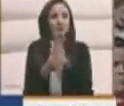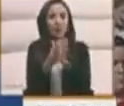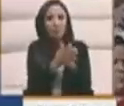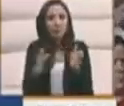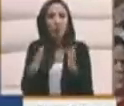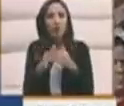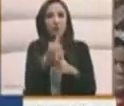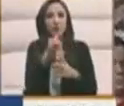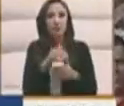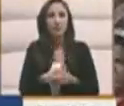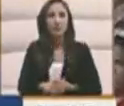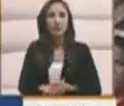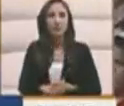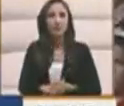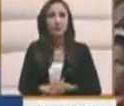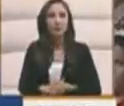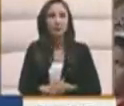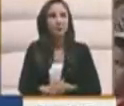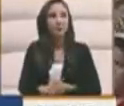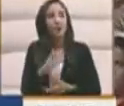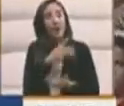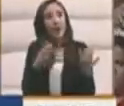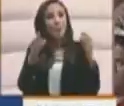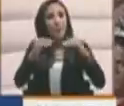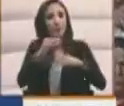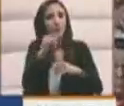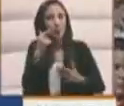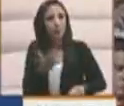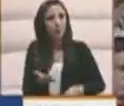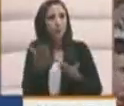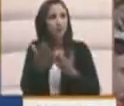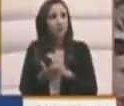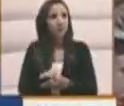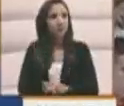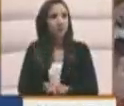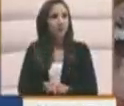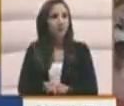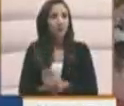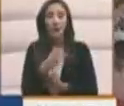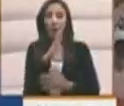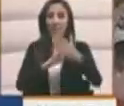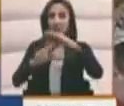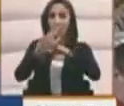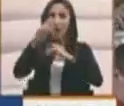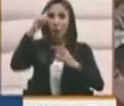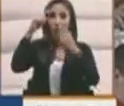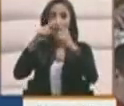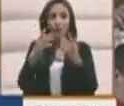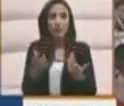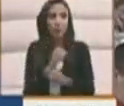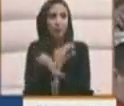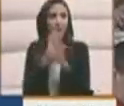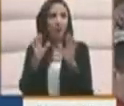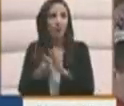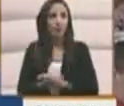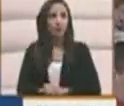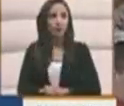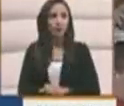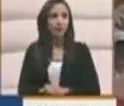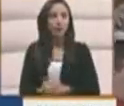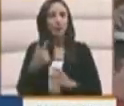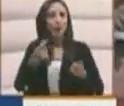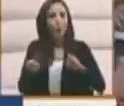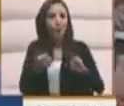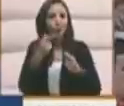horas de Centroamérica. Tienen tres objetivos. Están